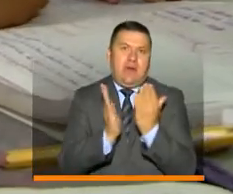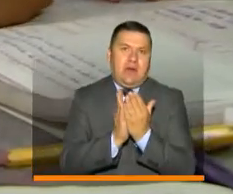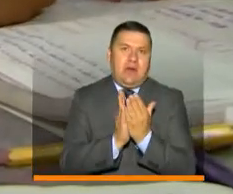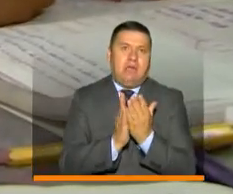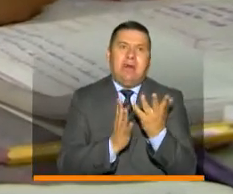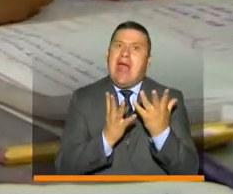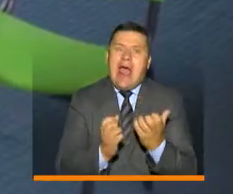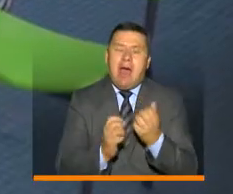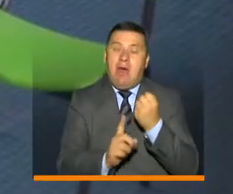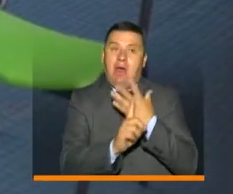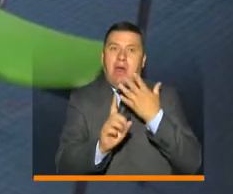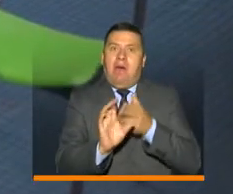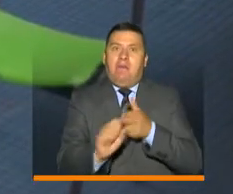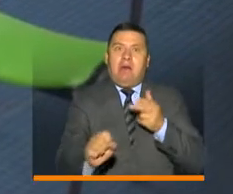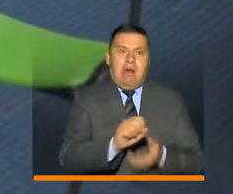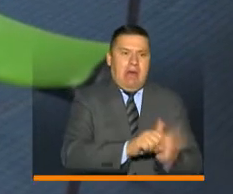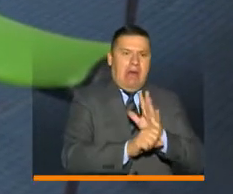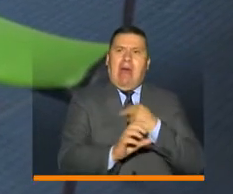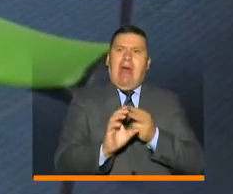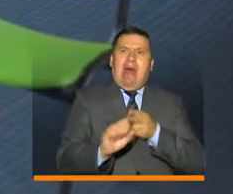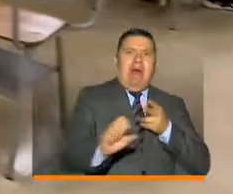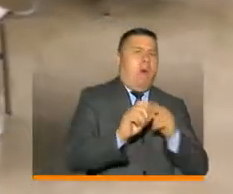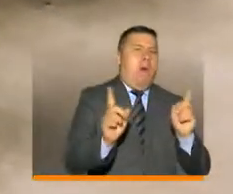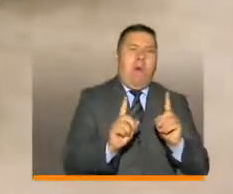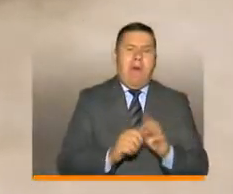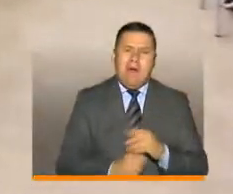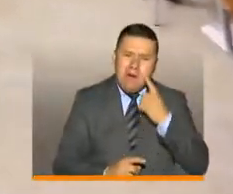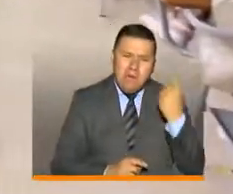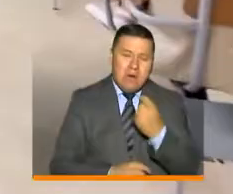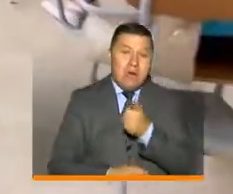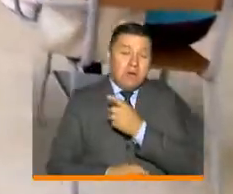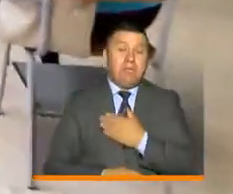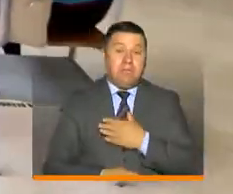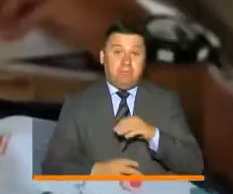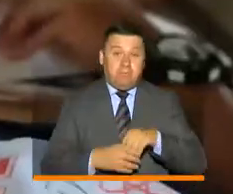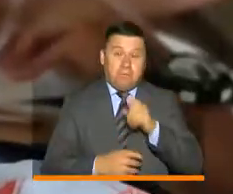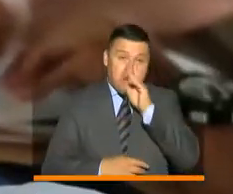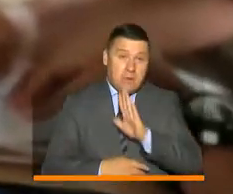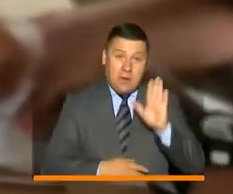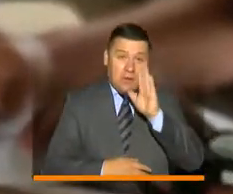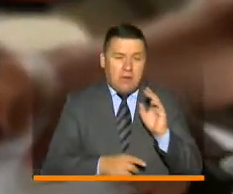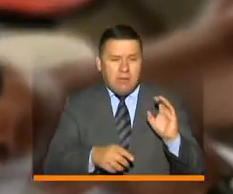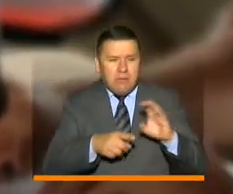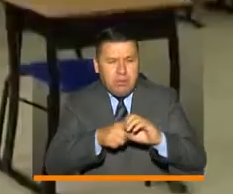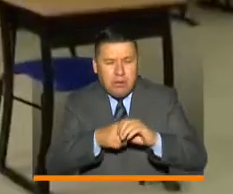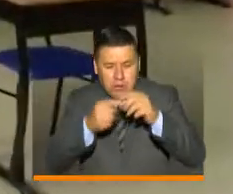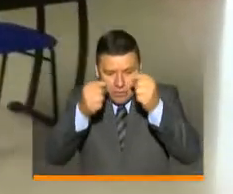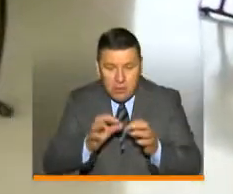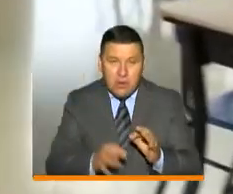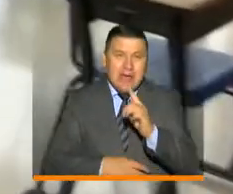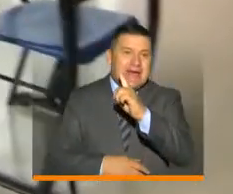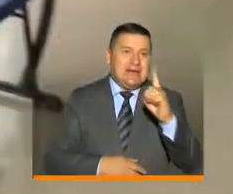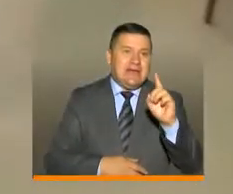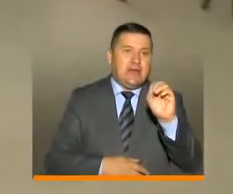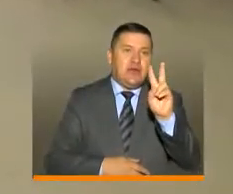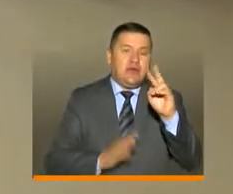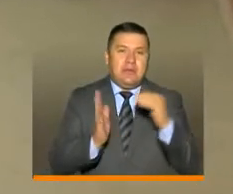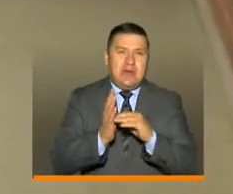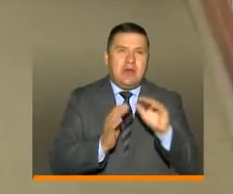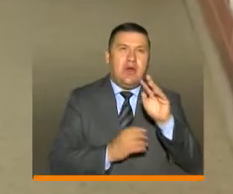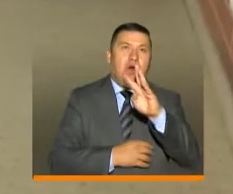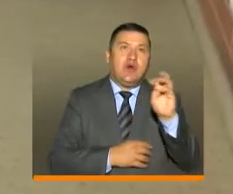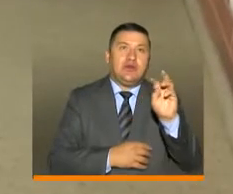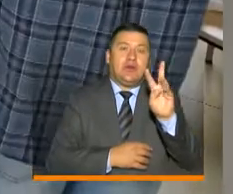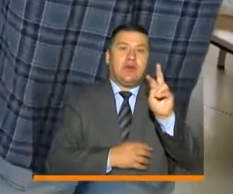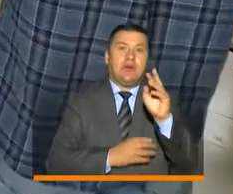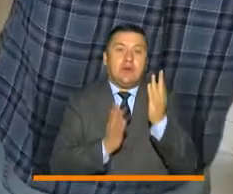prevenir y mitigar el efecto de la pandemia en la deserción. Según el reporte del Sistema Nacional de Matrícula, existen 102.880